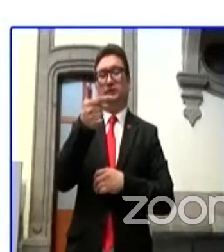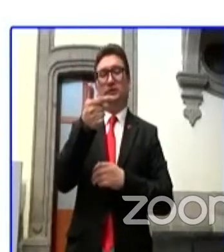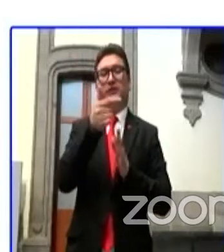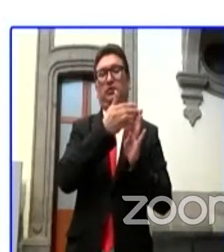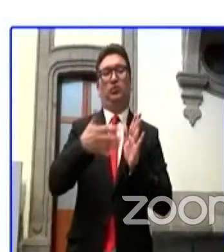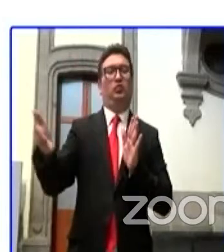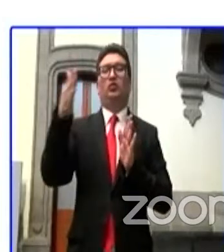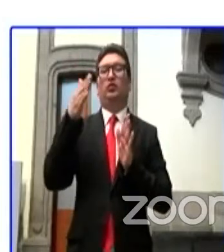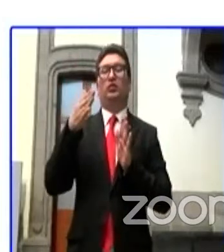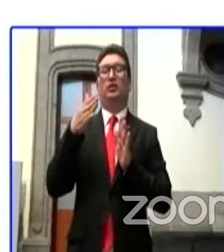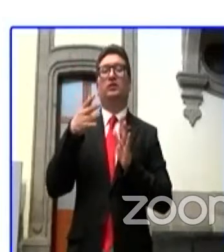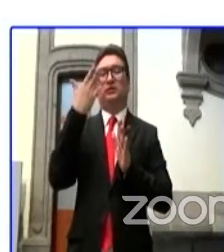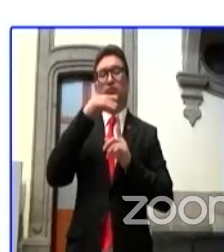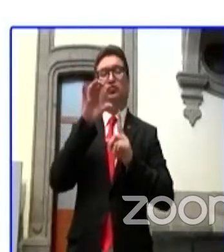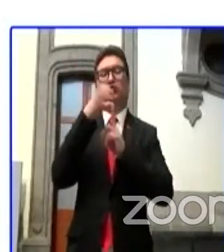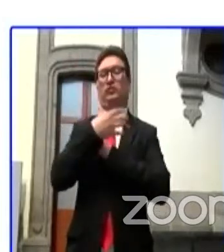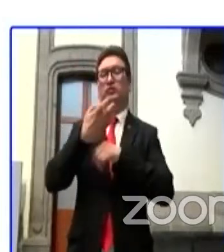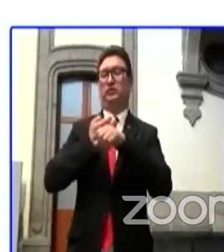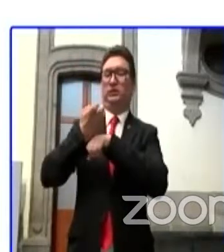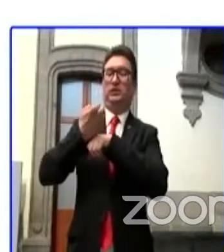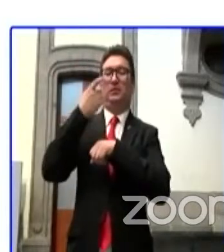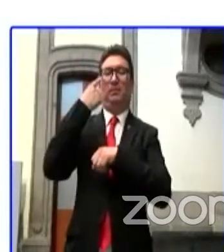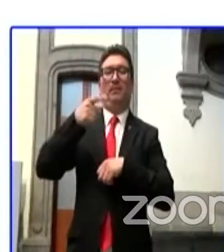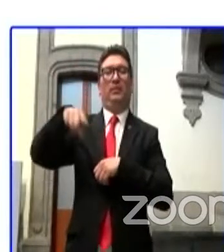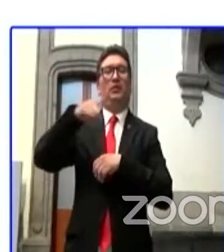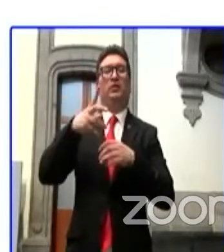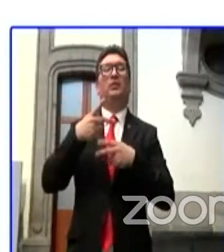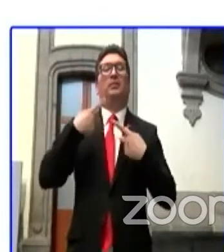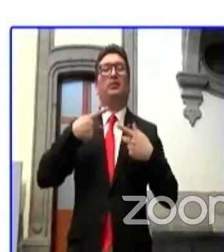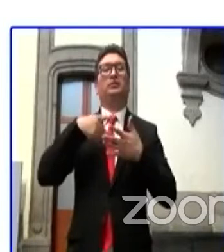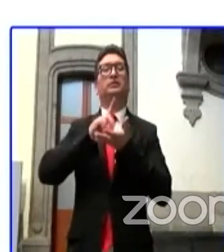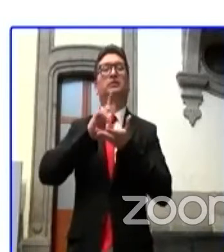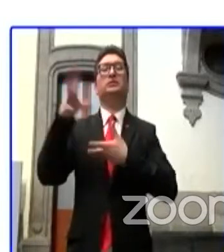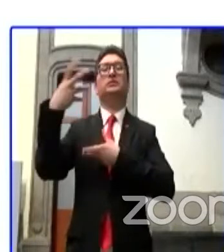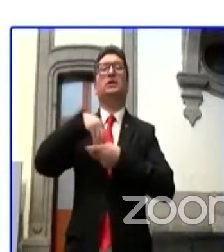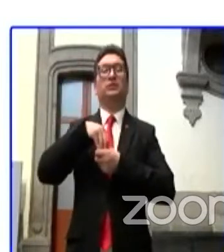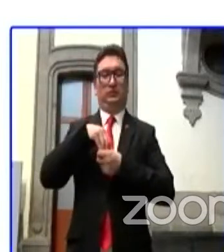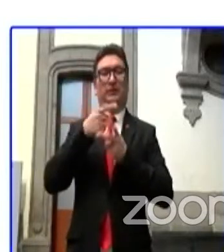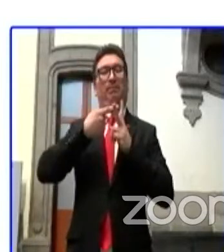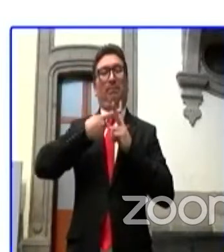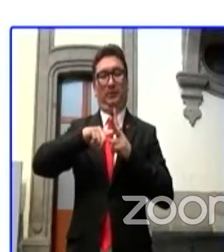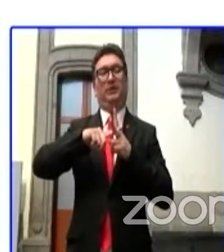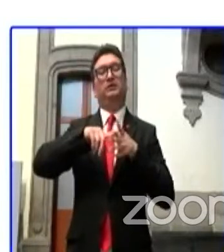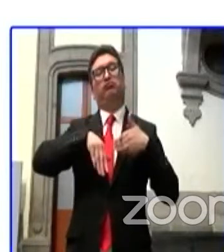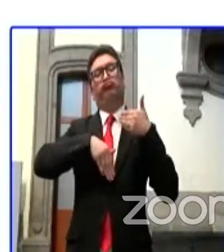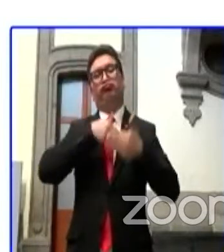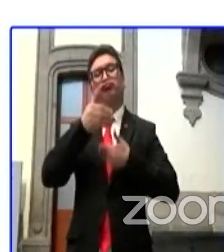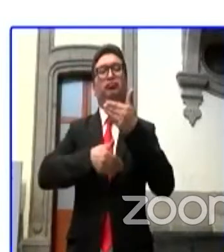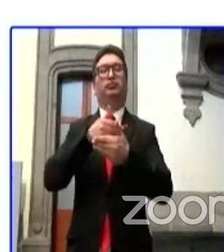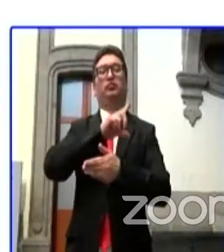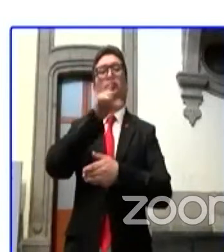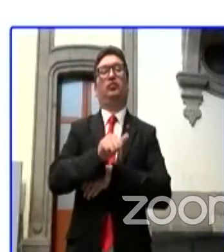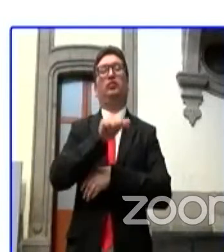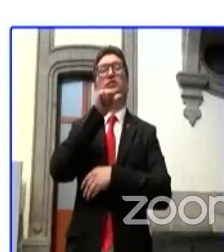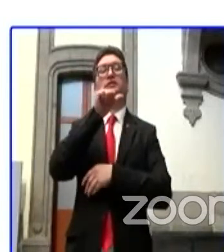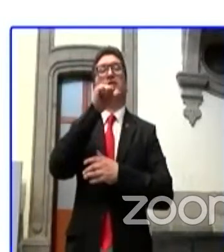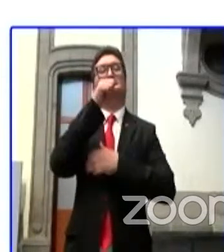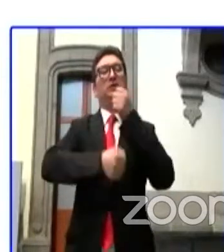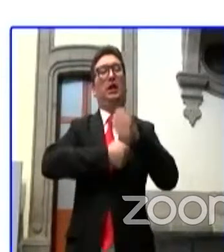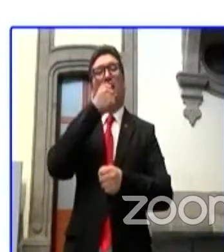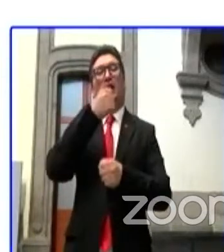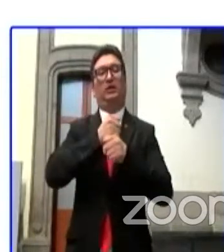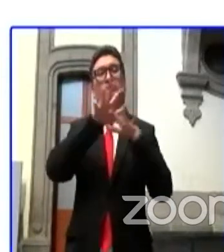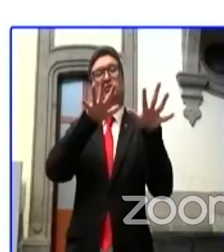una comisión de estatal para la inclusión de las personas con discapacidad, después duró 16 años así, luego